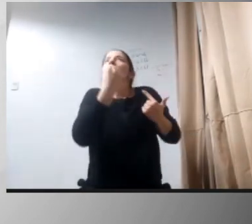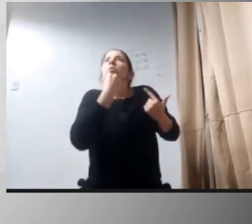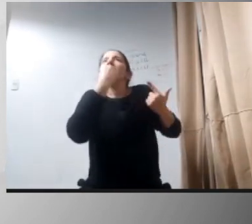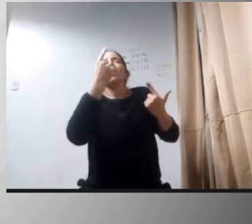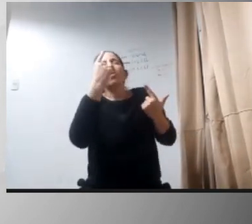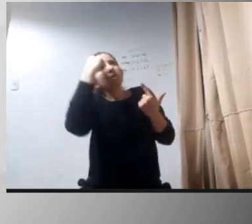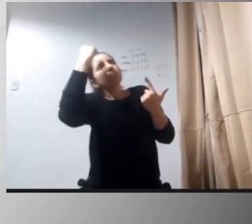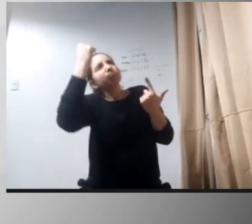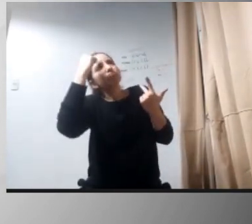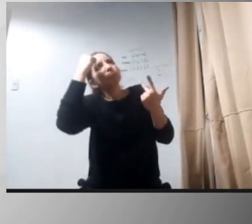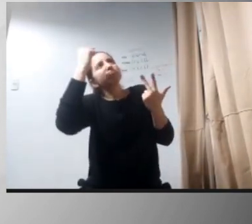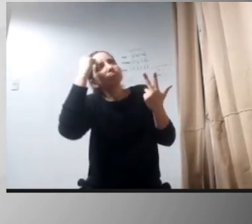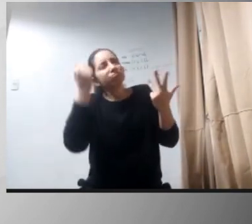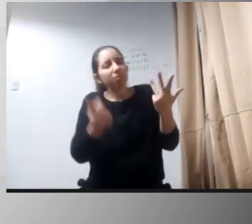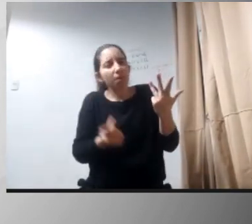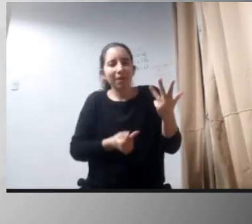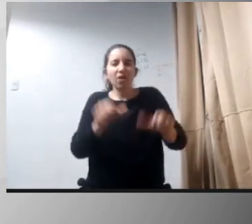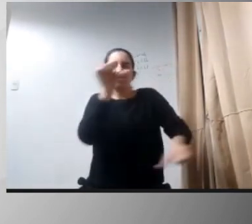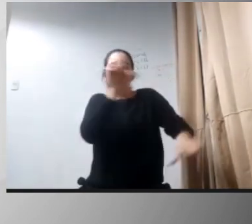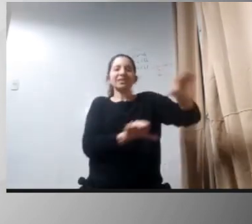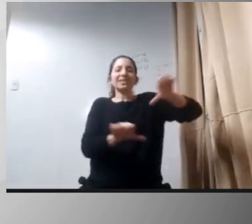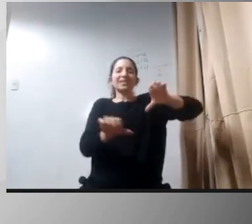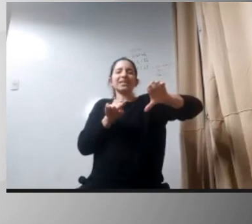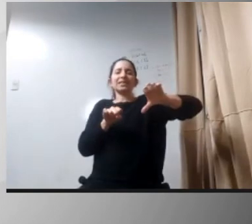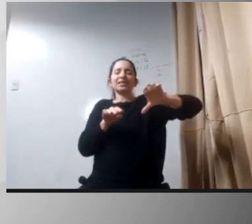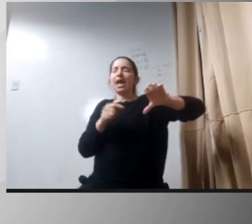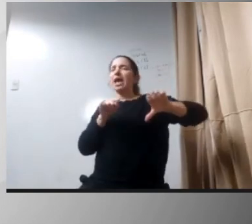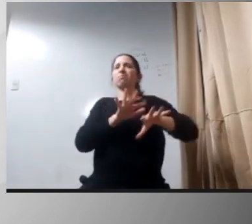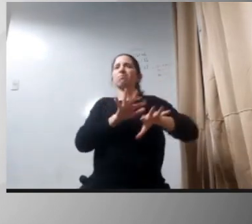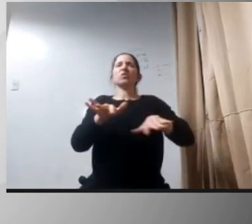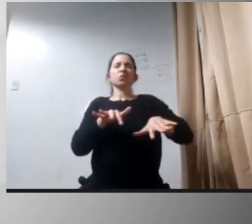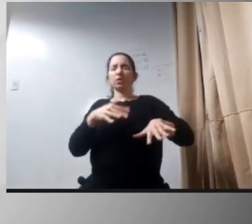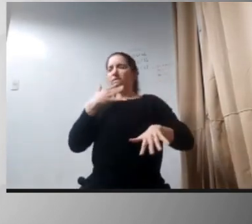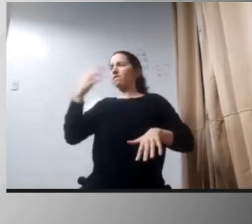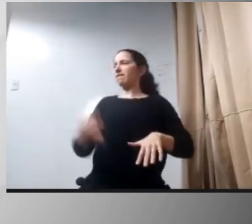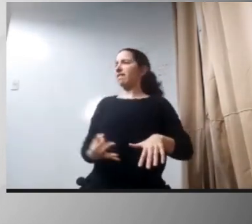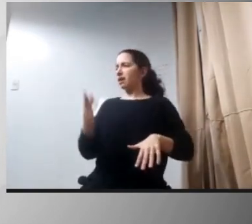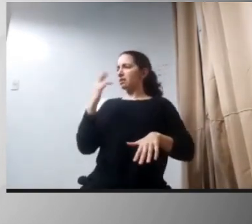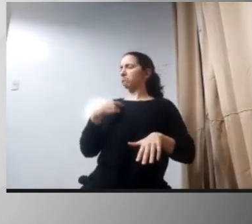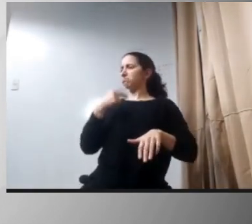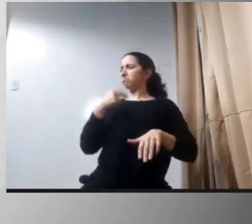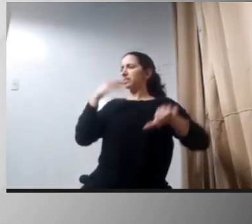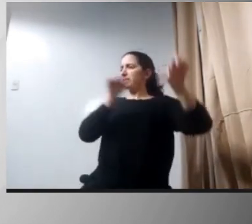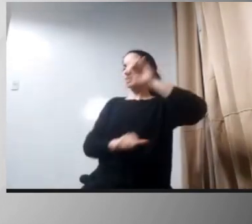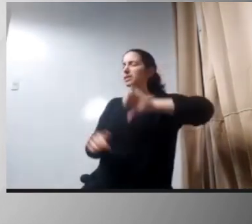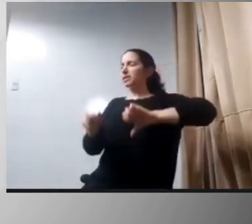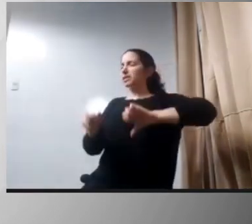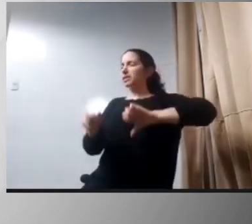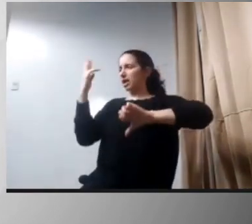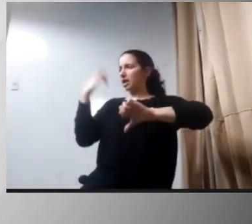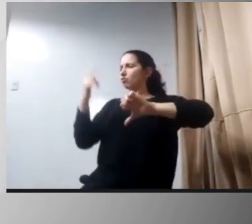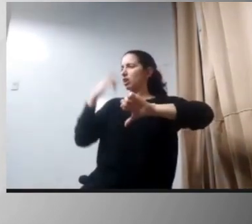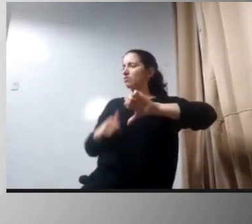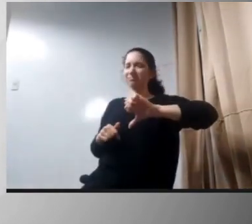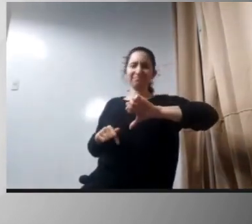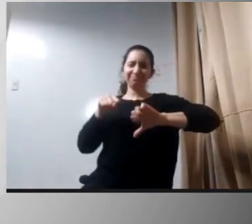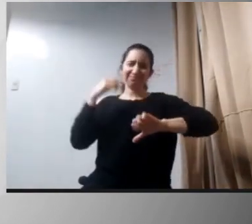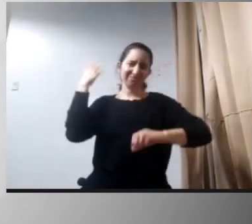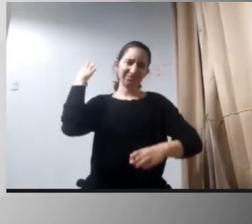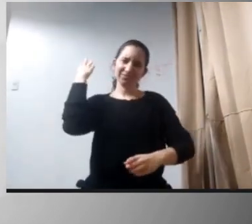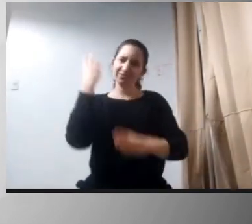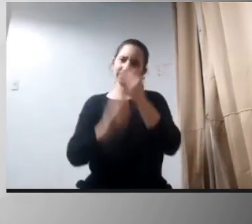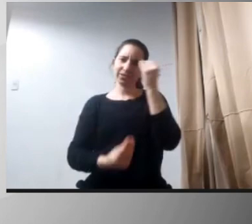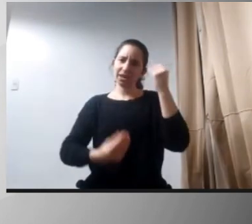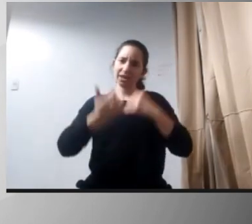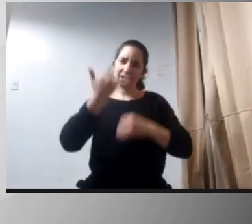tanto sea el lugar de la verdad. Cuando se pone en el lugar de la verdad absoluta, la ciencia casi siempre mete la pata,